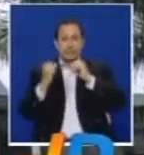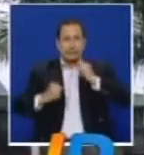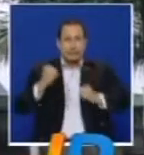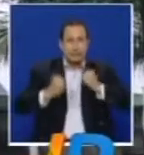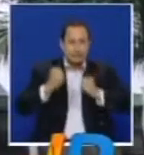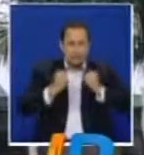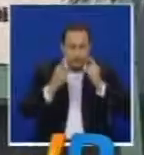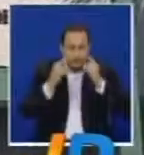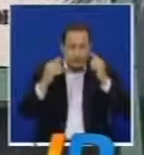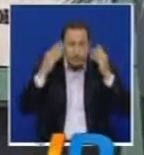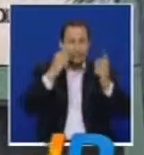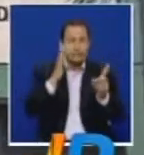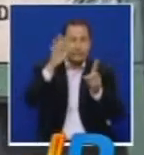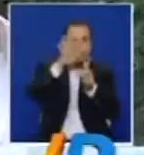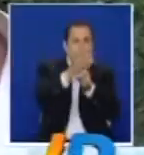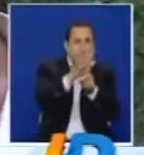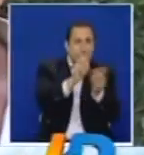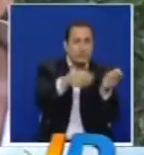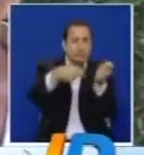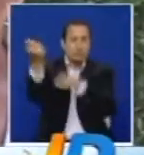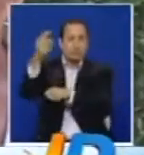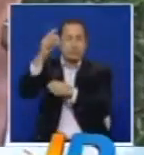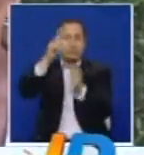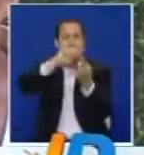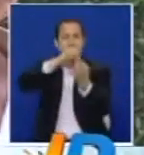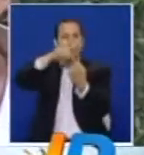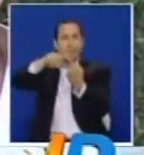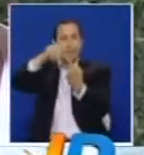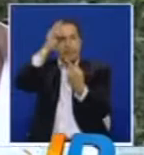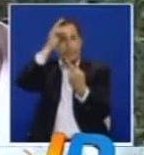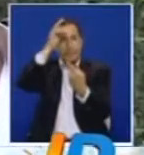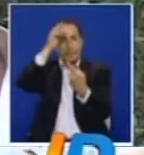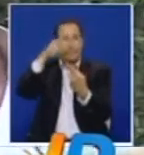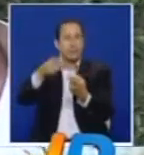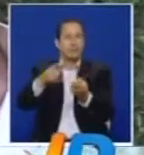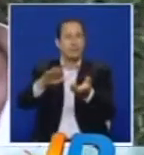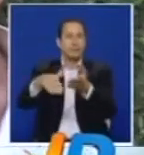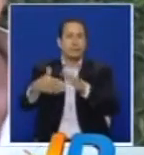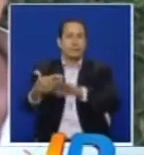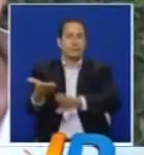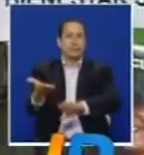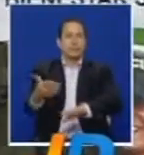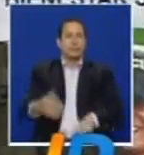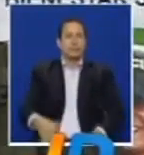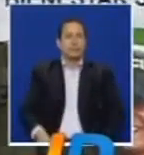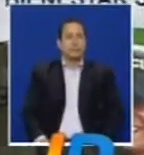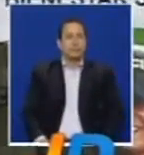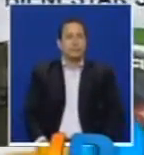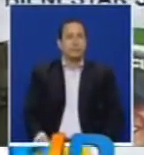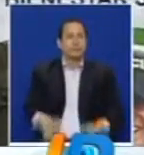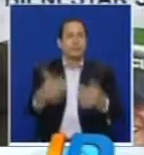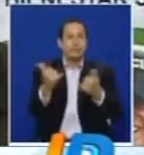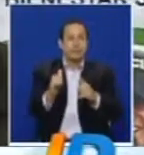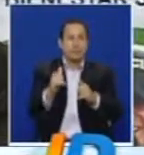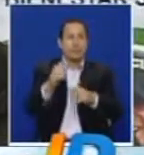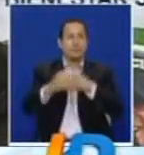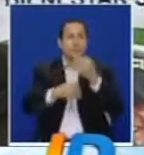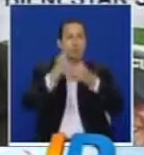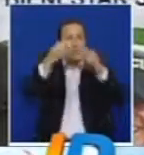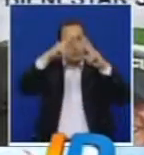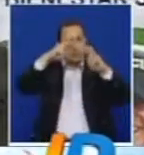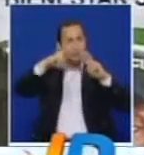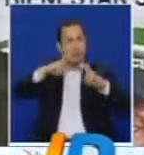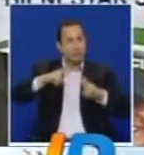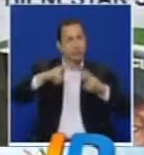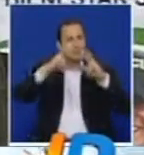lo trasladaron al hospital Carlos Carmona. Recogerlo y llevarlo para el hospital, pero cuando lo sacaron ya estaba, era... Ya hay un avance investigativo